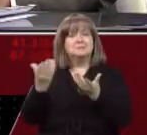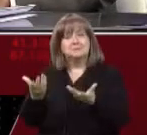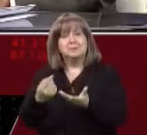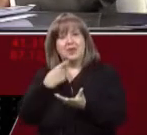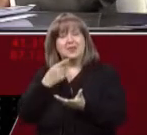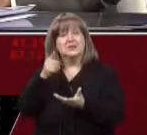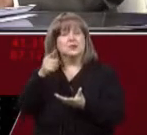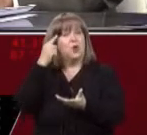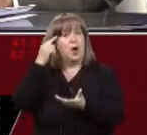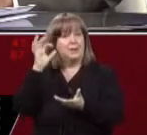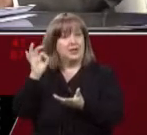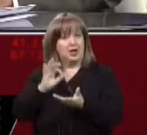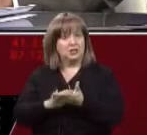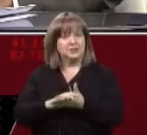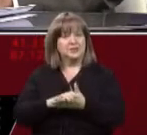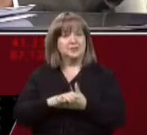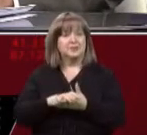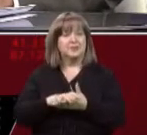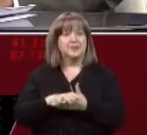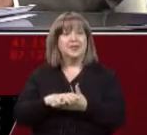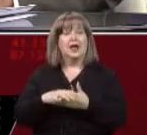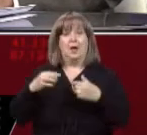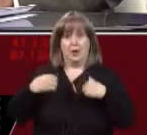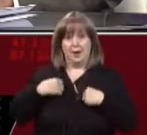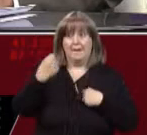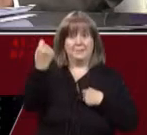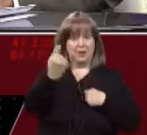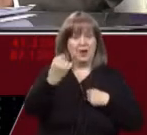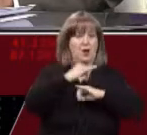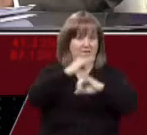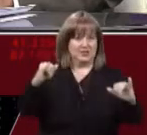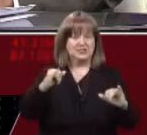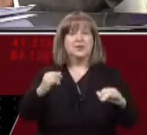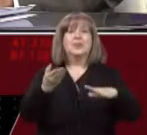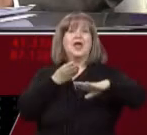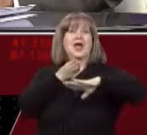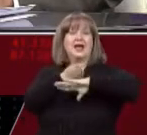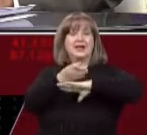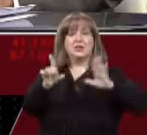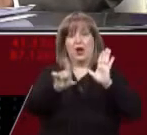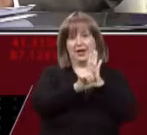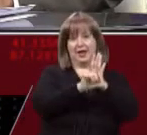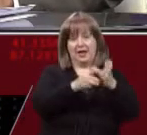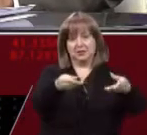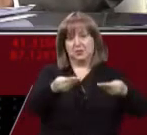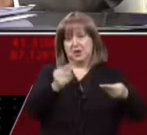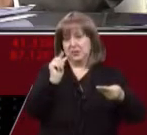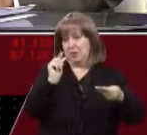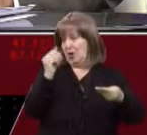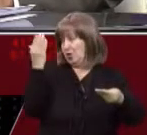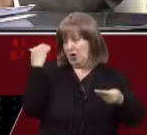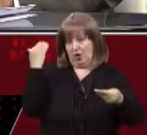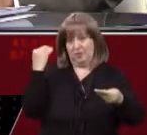respecto al proyecto de ley? Bueno, primero nosotros hemos conocido el proyecto una vez ingresado a la legislatura, esto ha sido hace muy